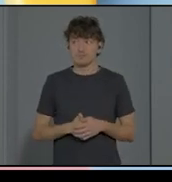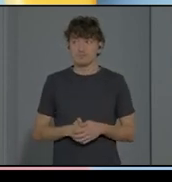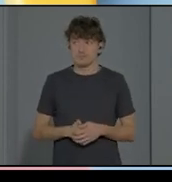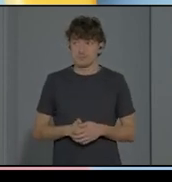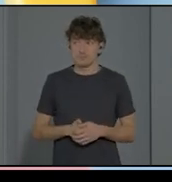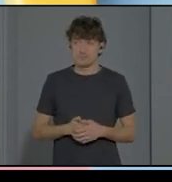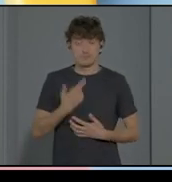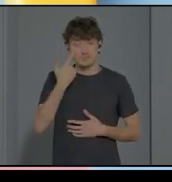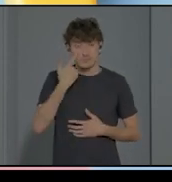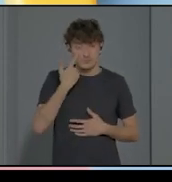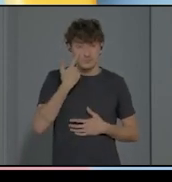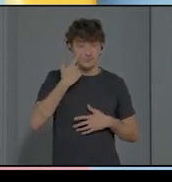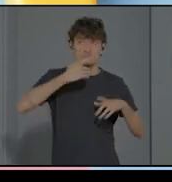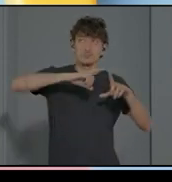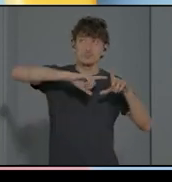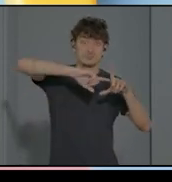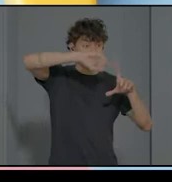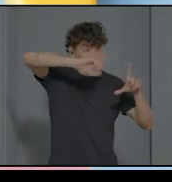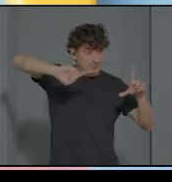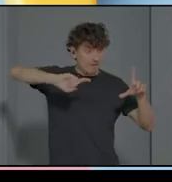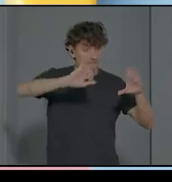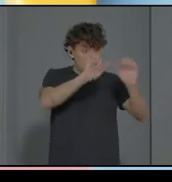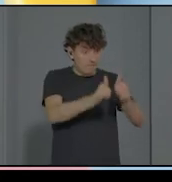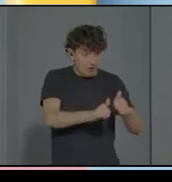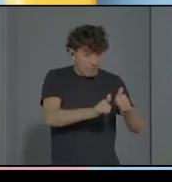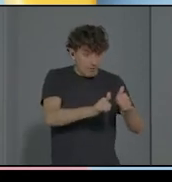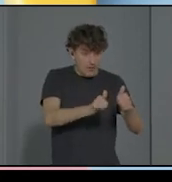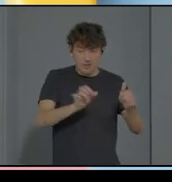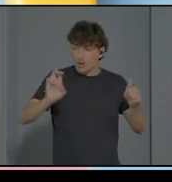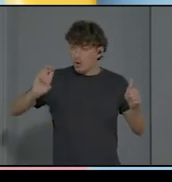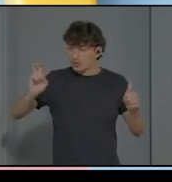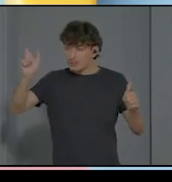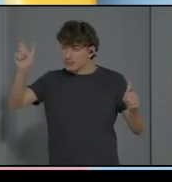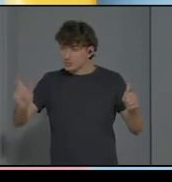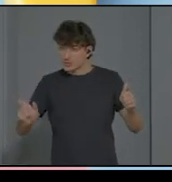a la forma que emite otra persona en el mismo contexto.